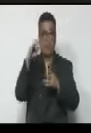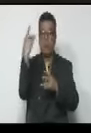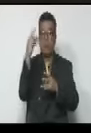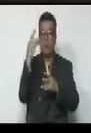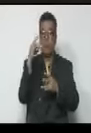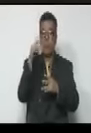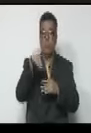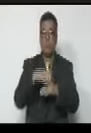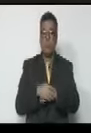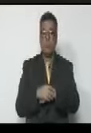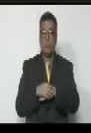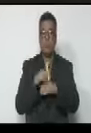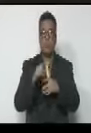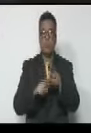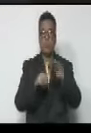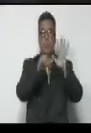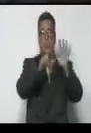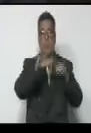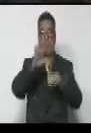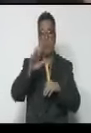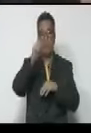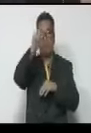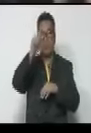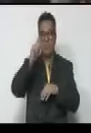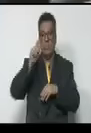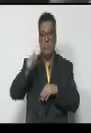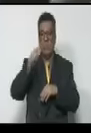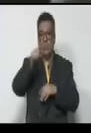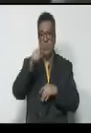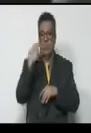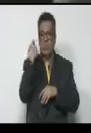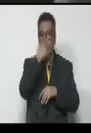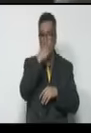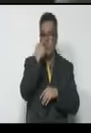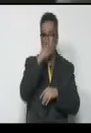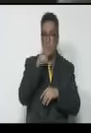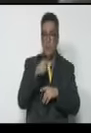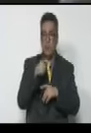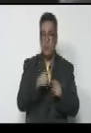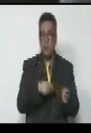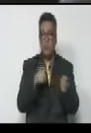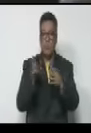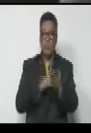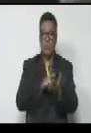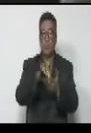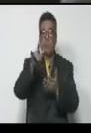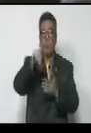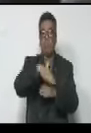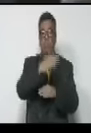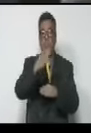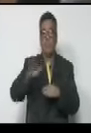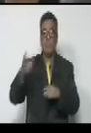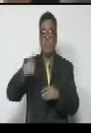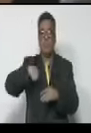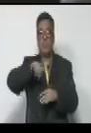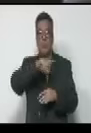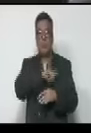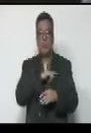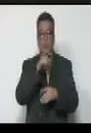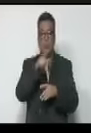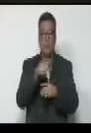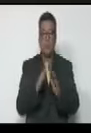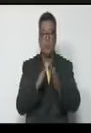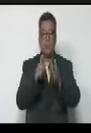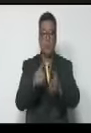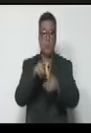Bolivia, y el 85% de esa droga sale por el Pacífico. Nosotros no tenemos costas en